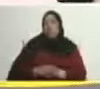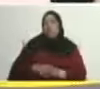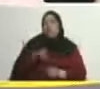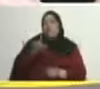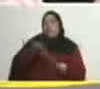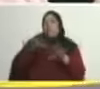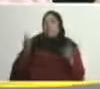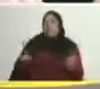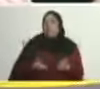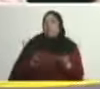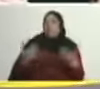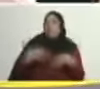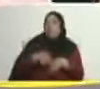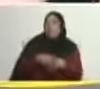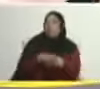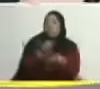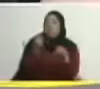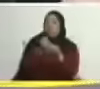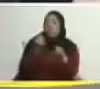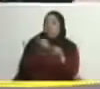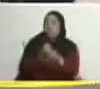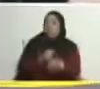Y si trabajamos en conjunto,